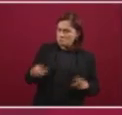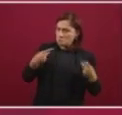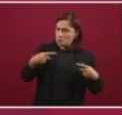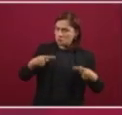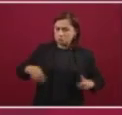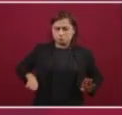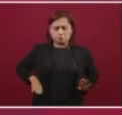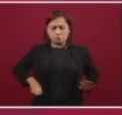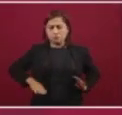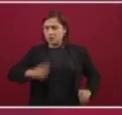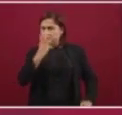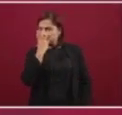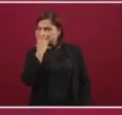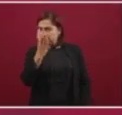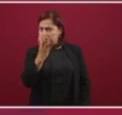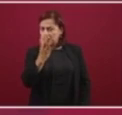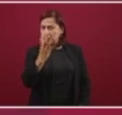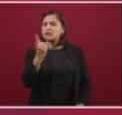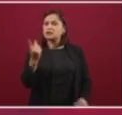se va a dejar